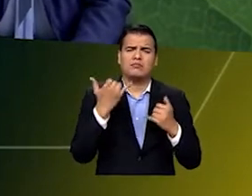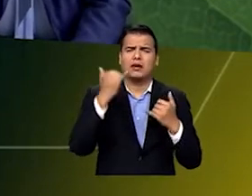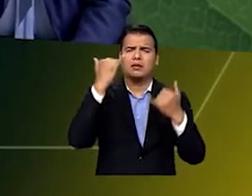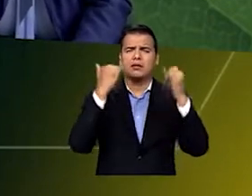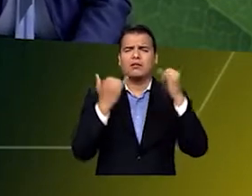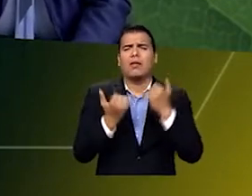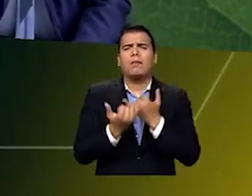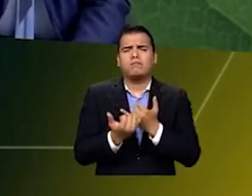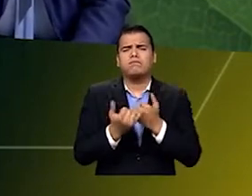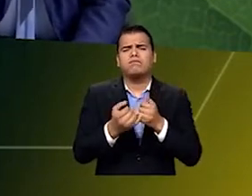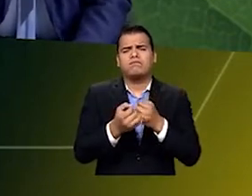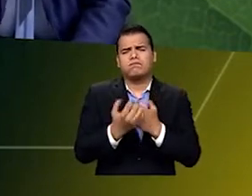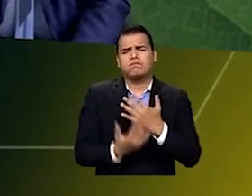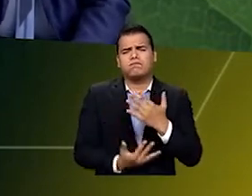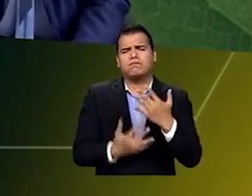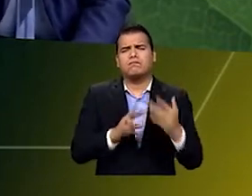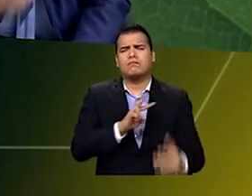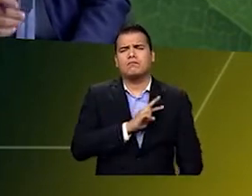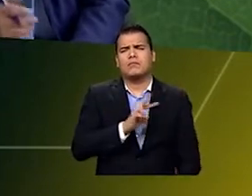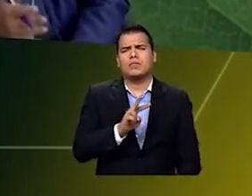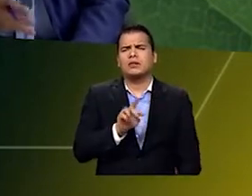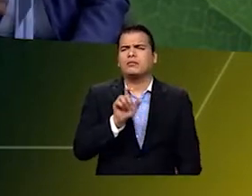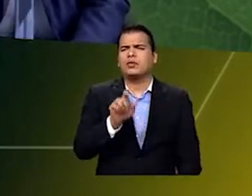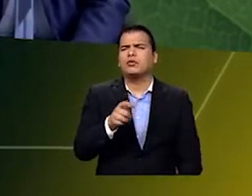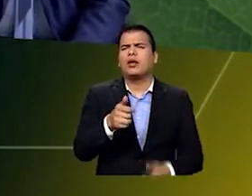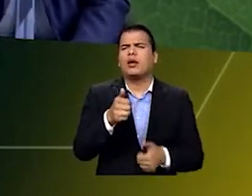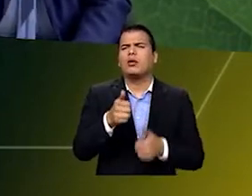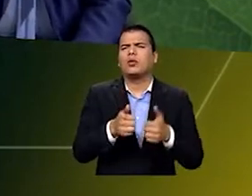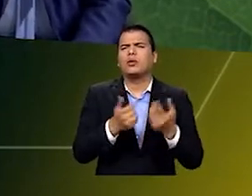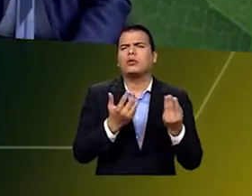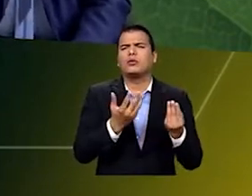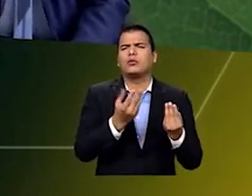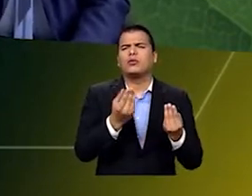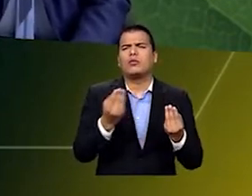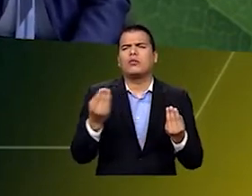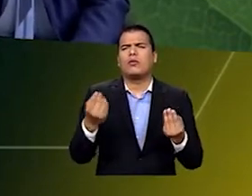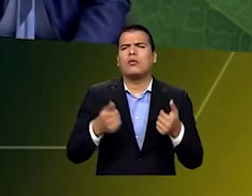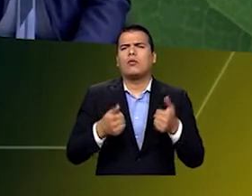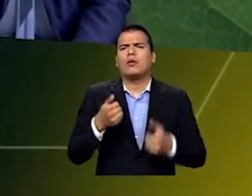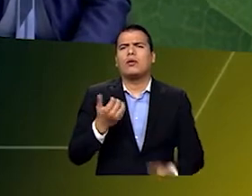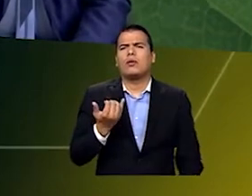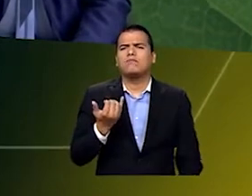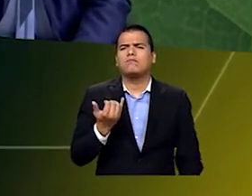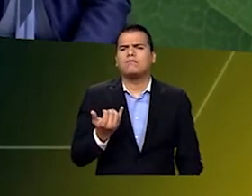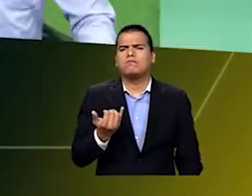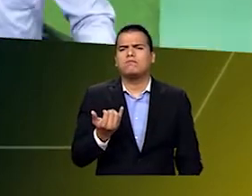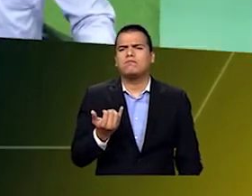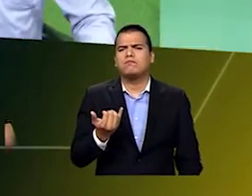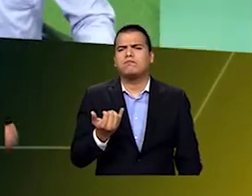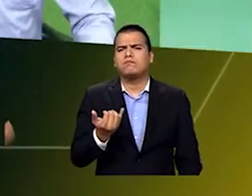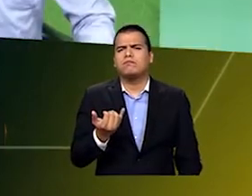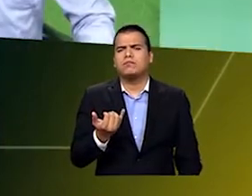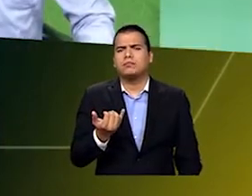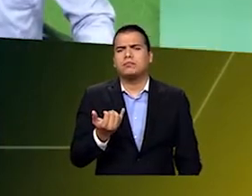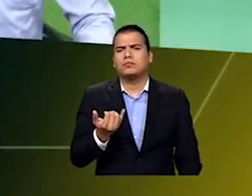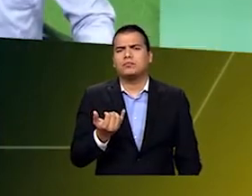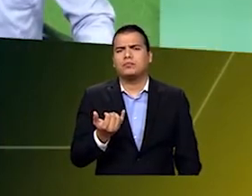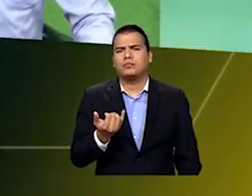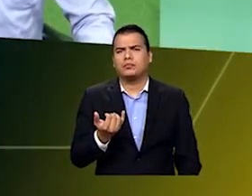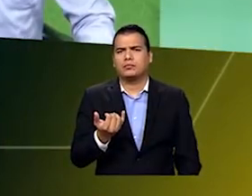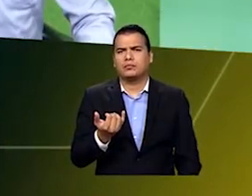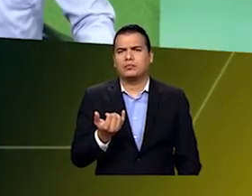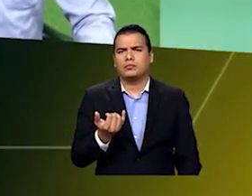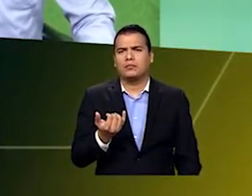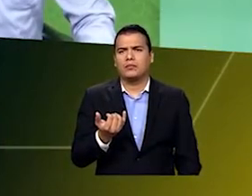muy especiales, muy carismáticas. ¿Usted por qué no nos recuerda un poco cuáles son esas que tenemos que ver? Sí, y precisamente es una muy buena estrategia